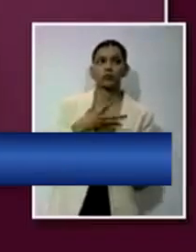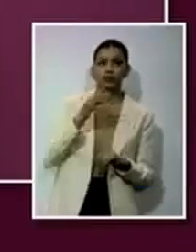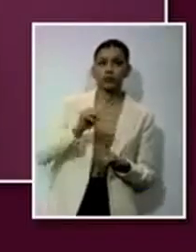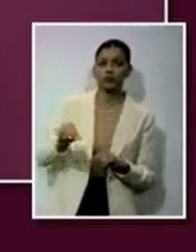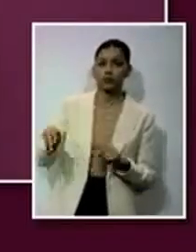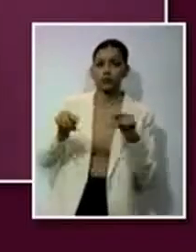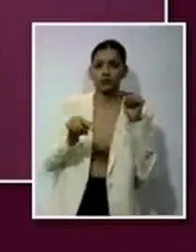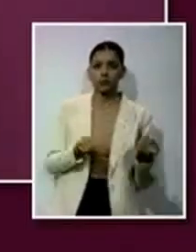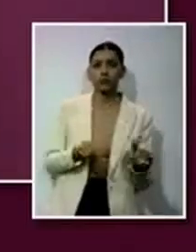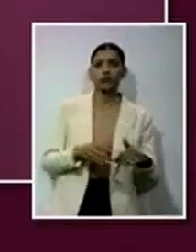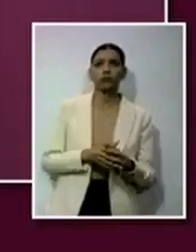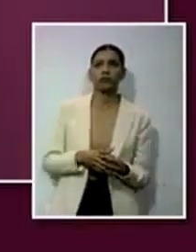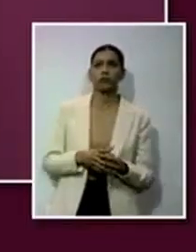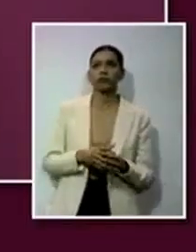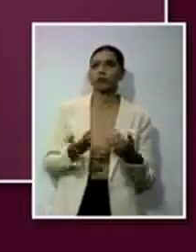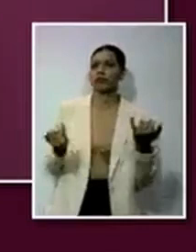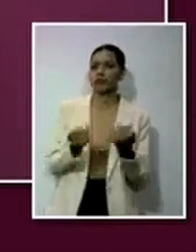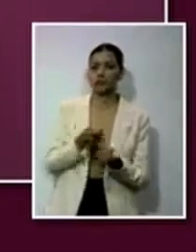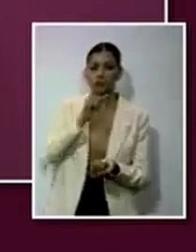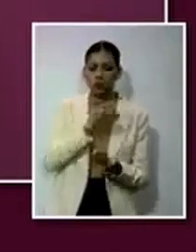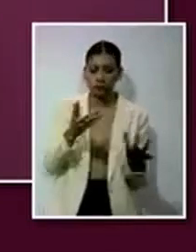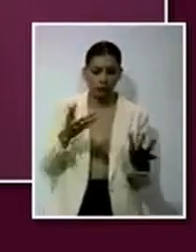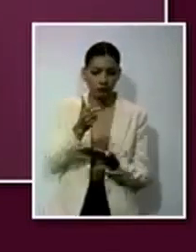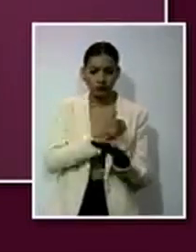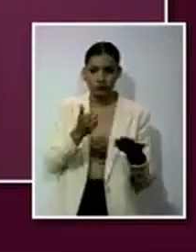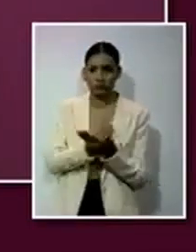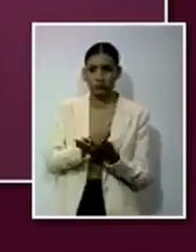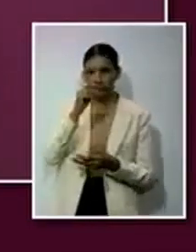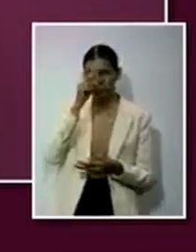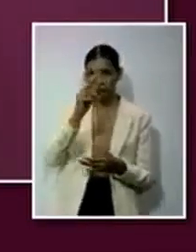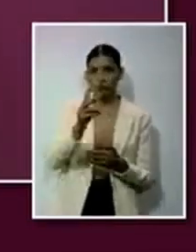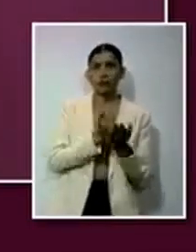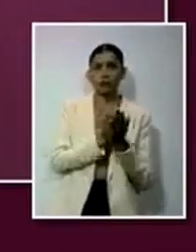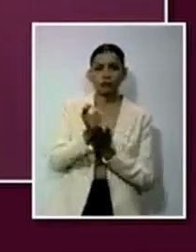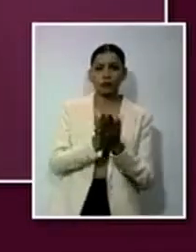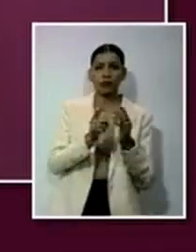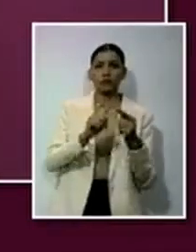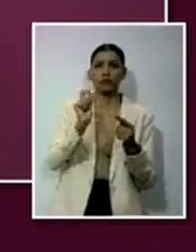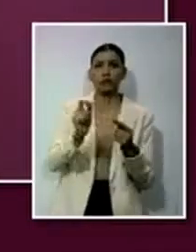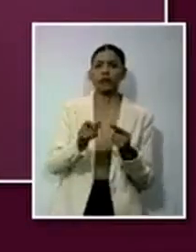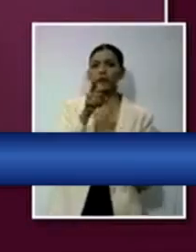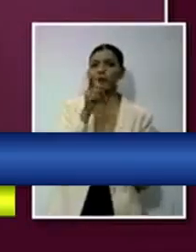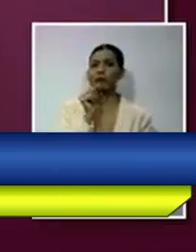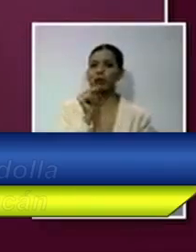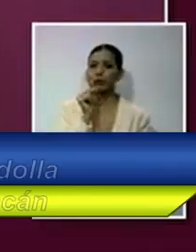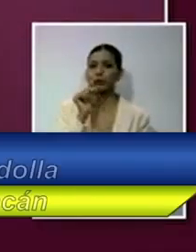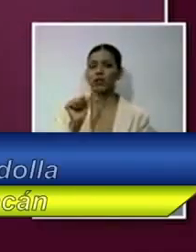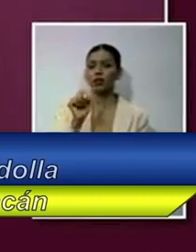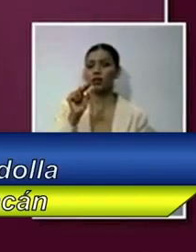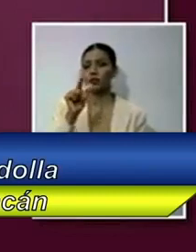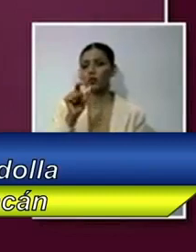Michoacán, a que igual que como lo hacen en la Ciudad de México, contraten policía auxiliar. Entre ellos, el Seguro